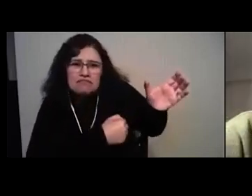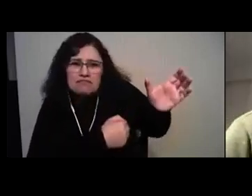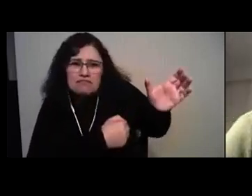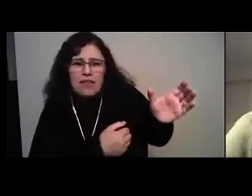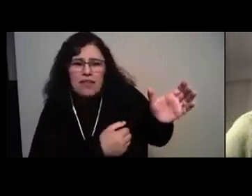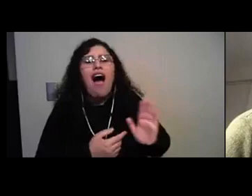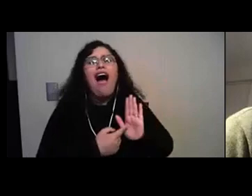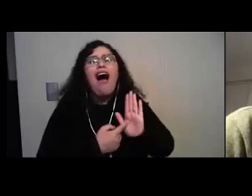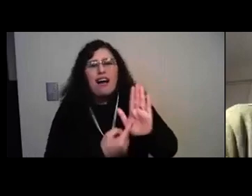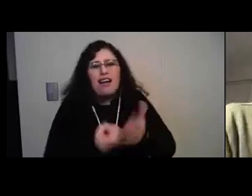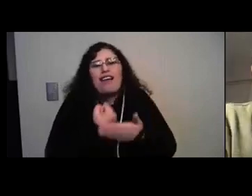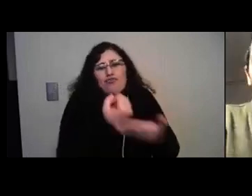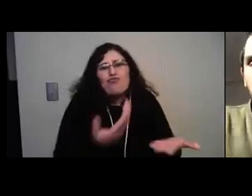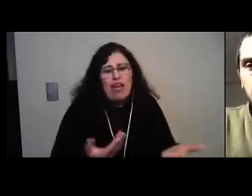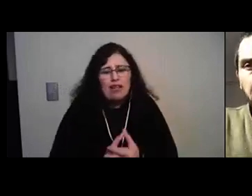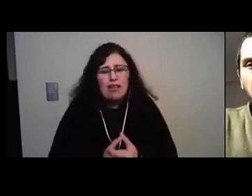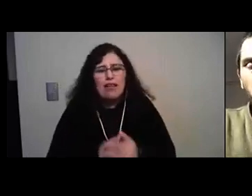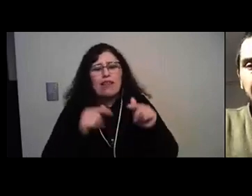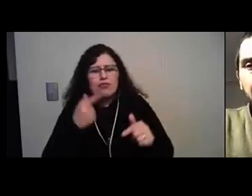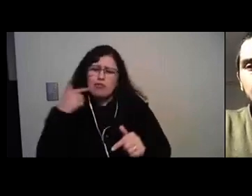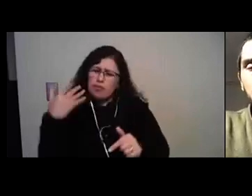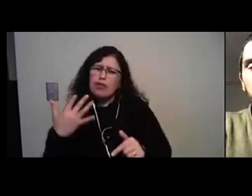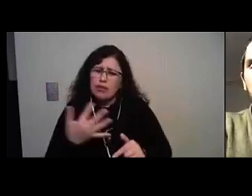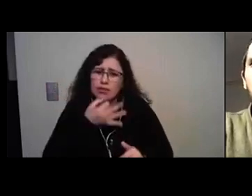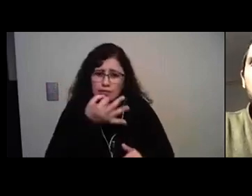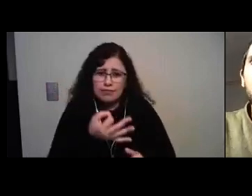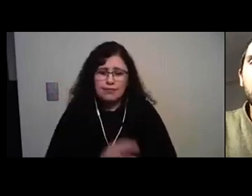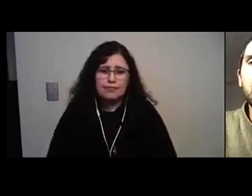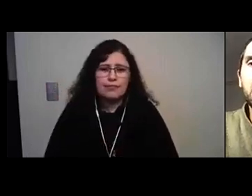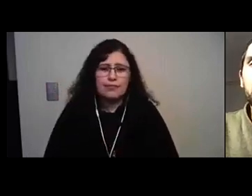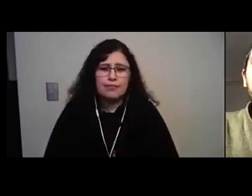segura, ¿ya? Eso es importante de poder decir, ¿ya?